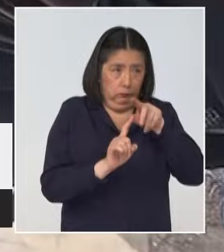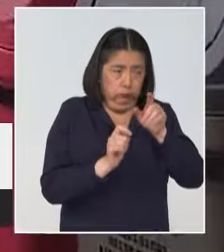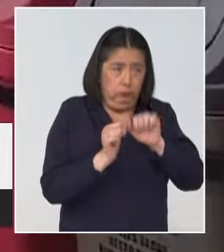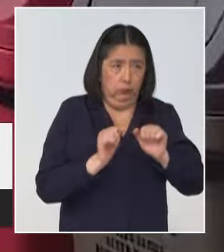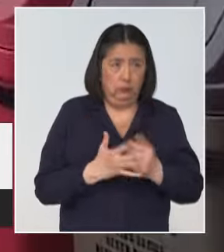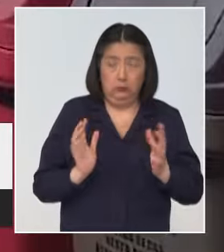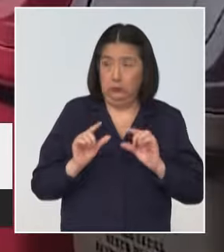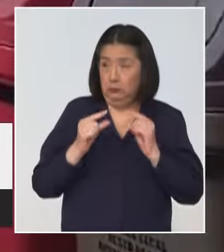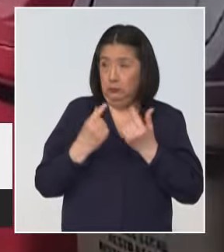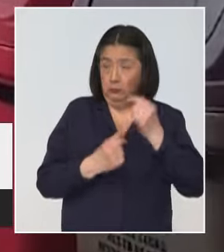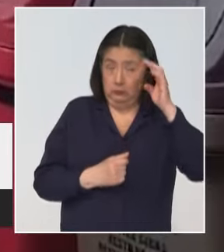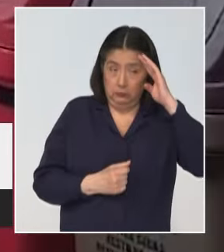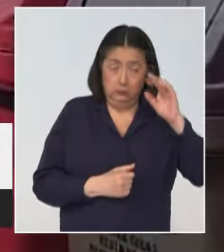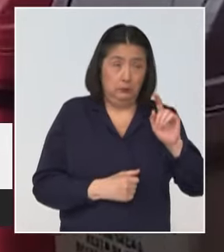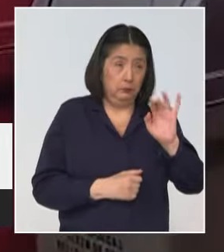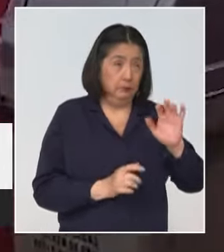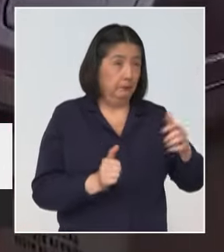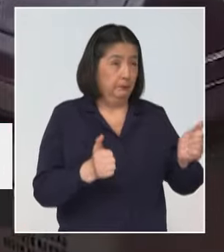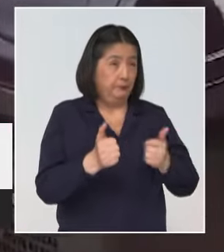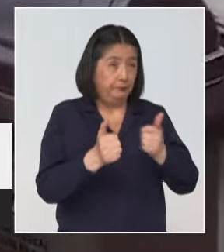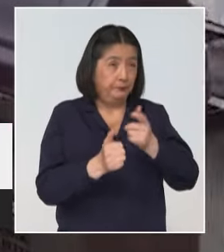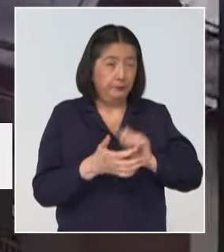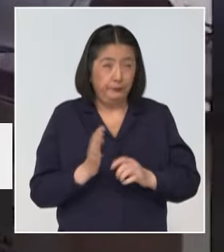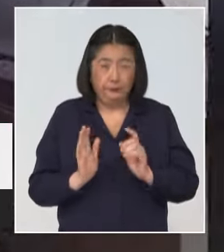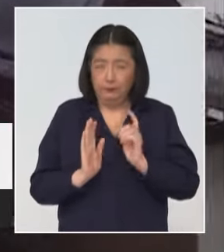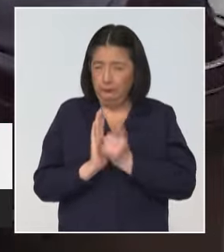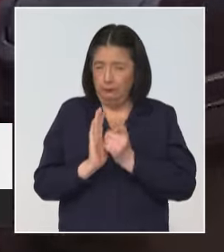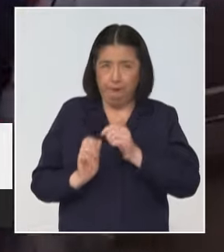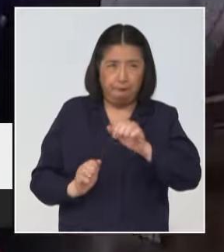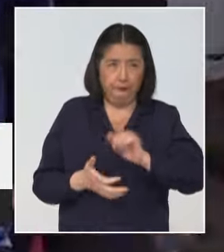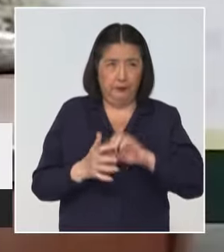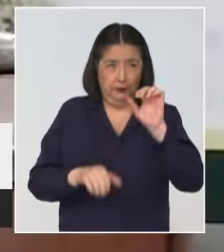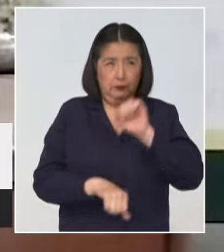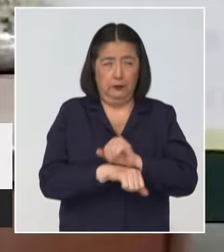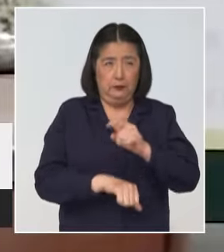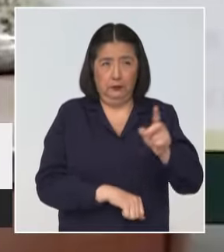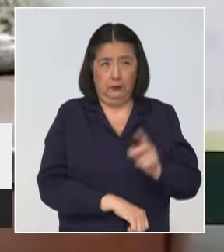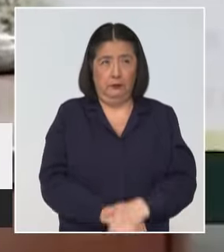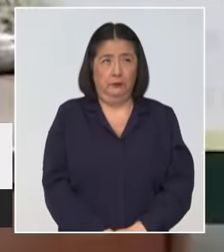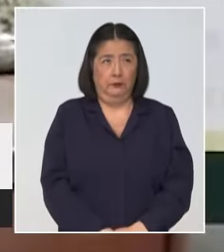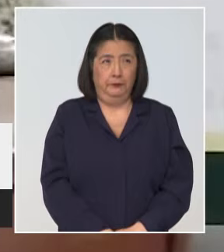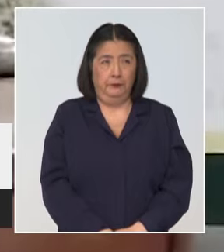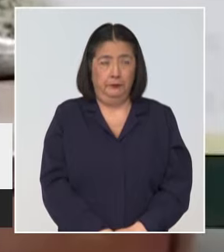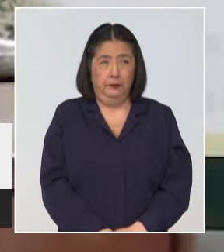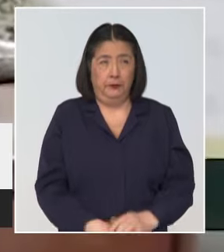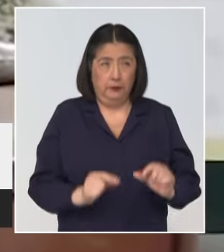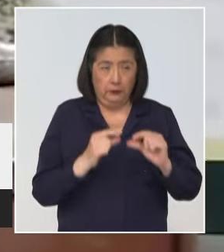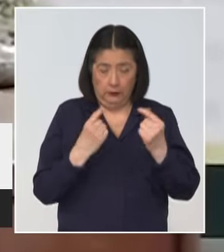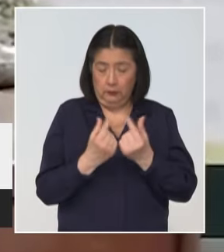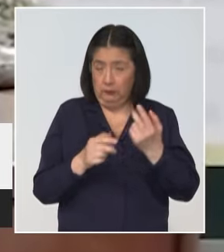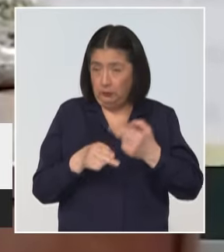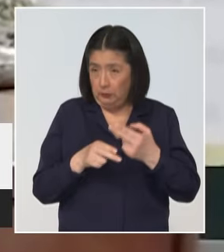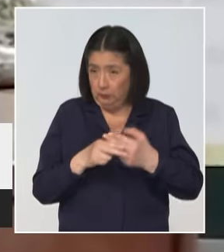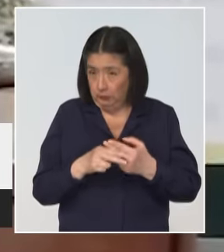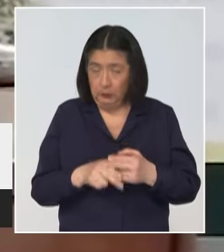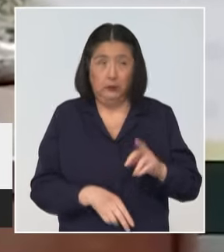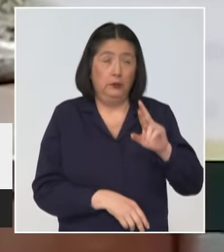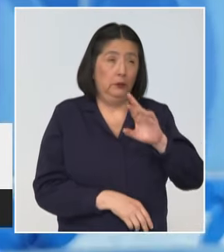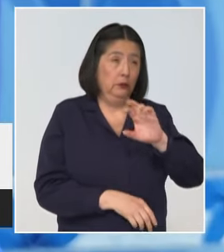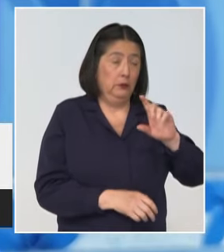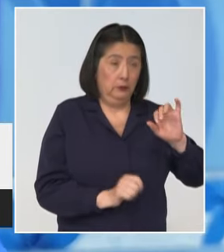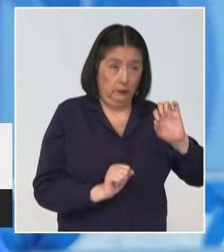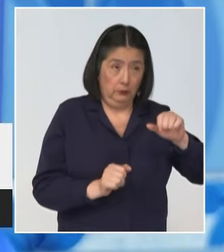Agentes del grupo Terna estaban tras sus pasos y en minutos lograron su captura. Se trata de la banda criminal Los Reclutas de la